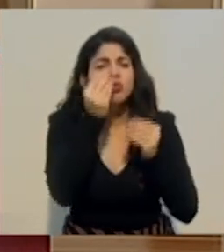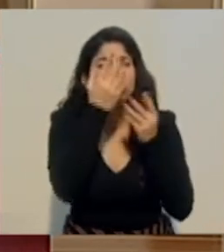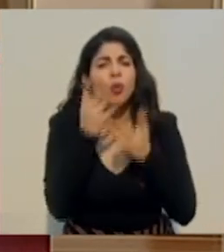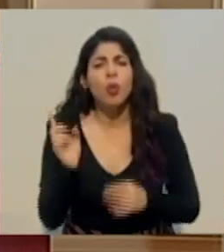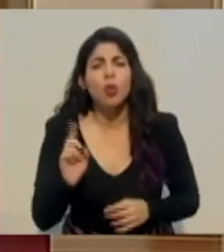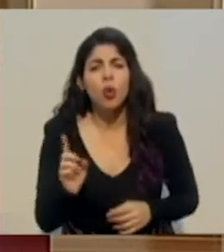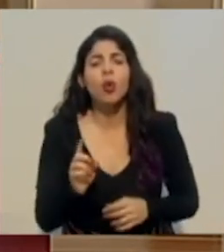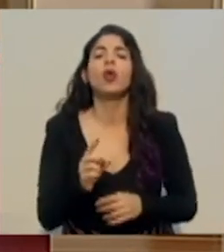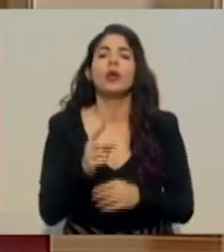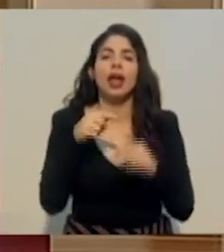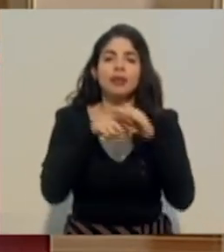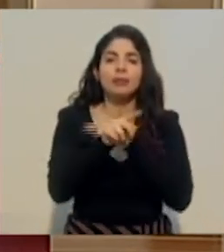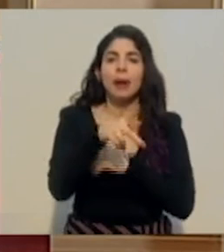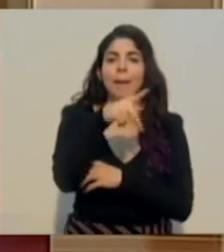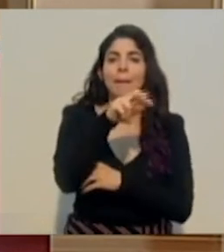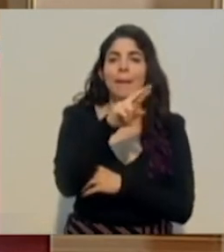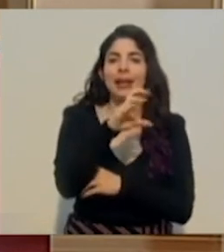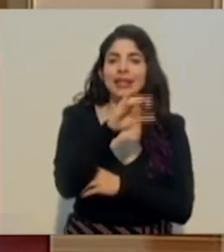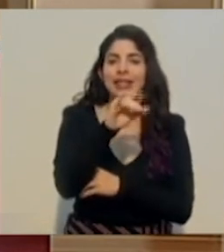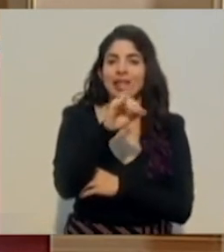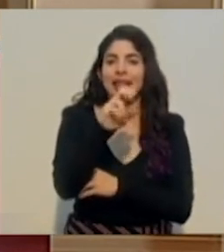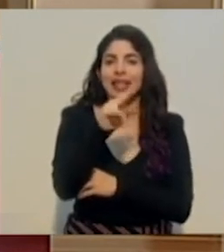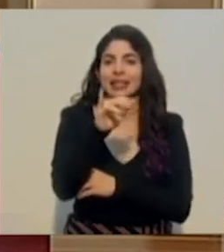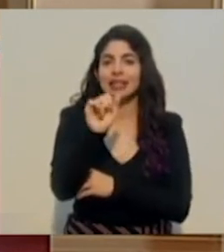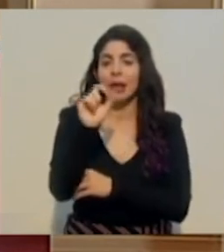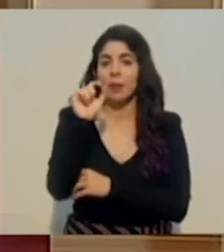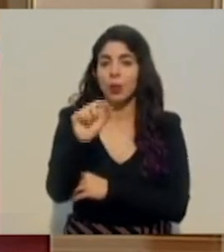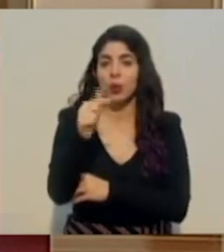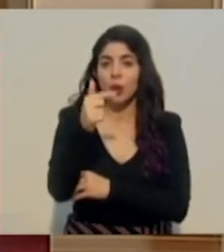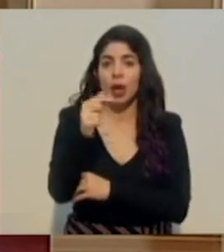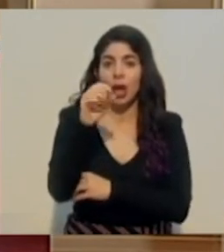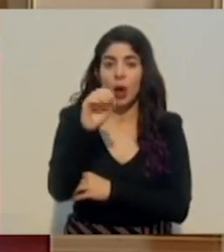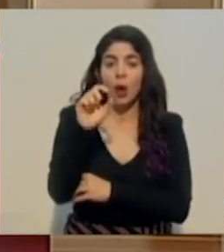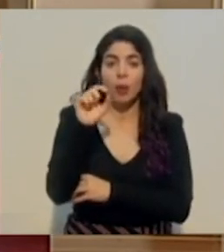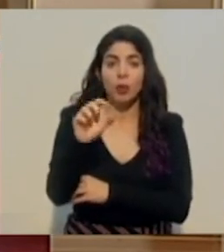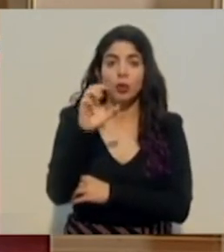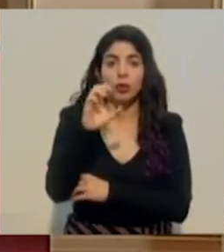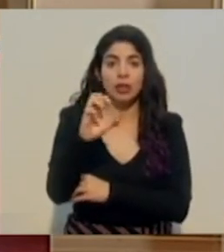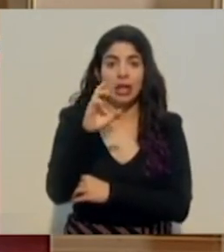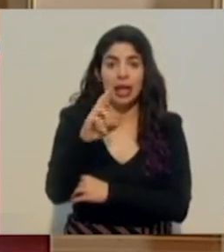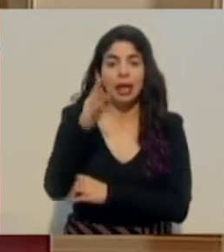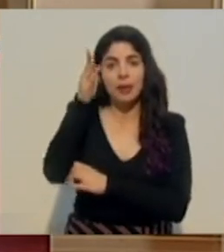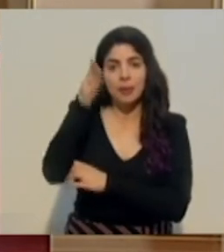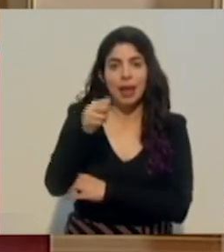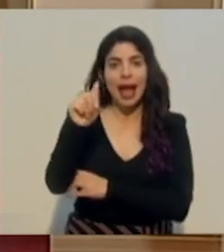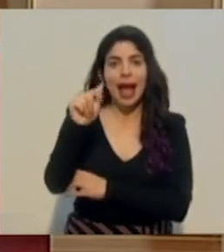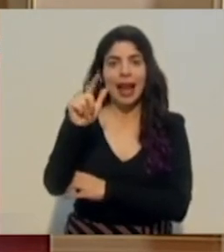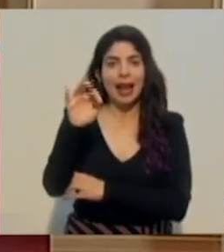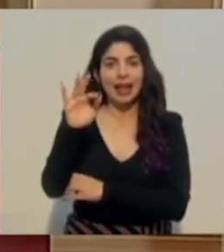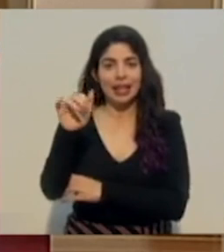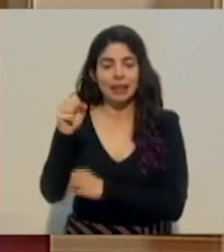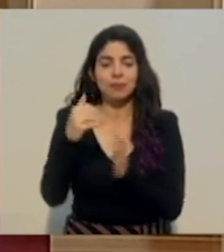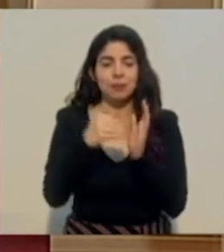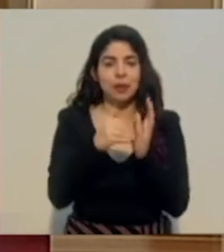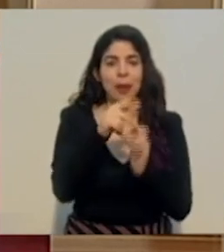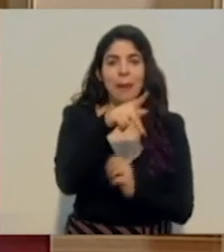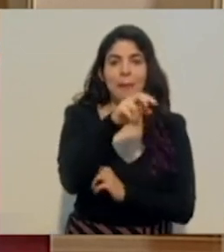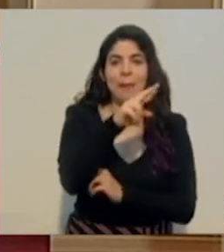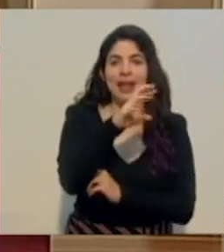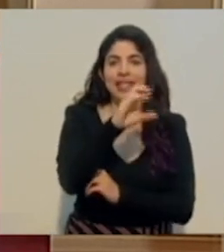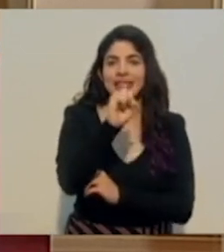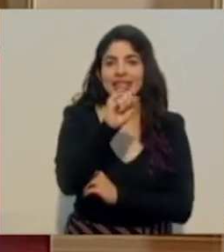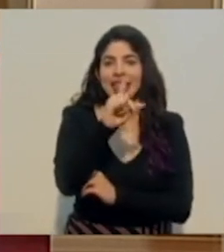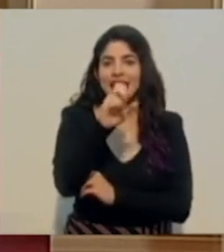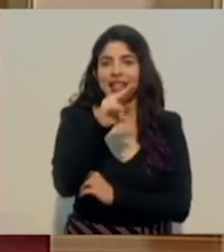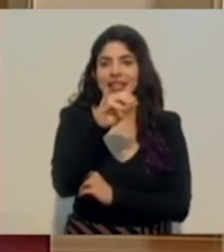el sitio presidencia.go.cr barro inclinada alertas. Repetimos, presidencia.go.cr